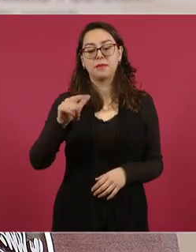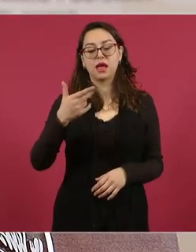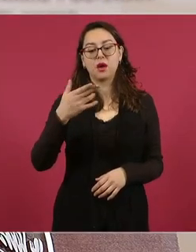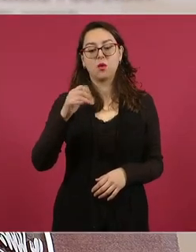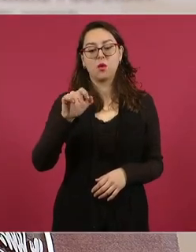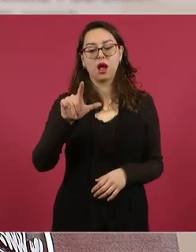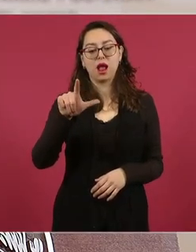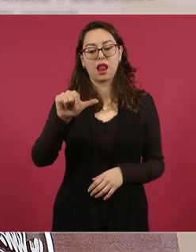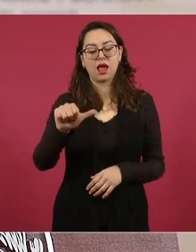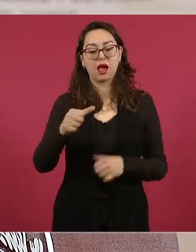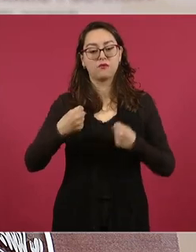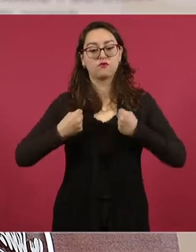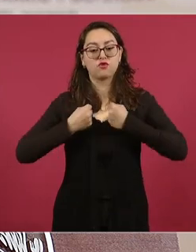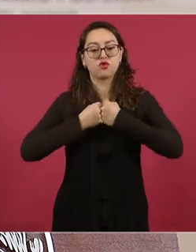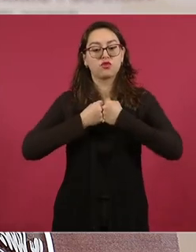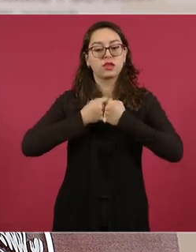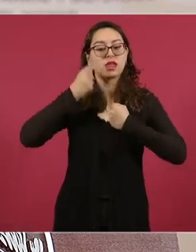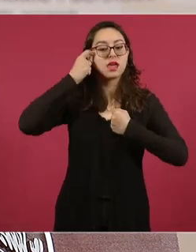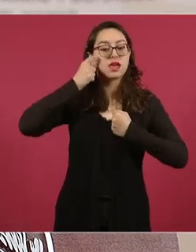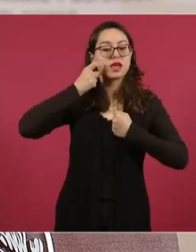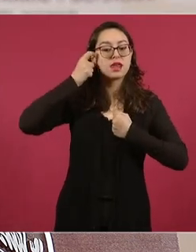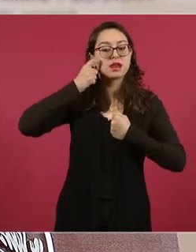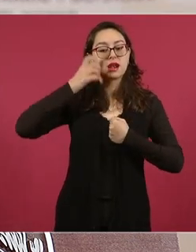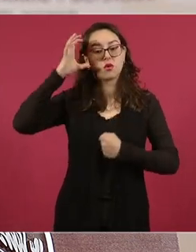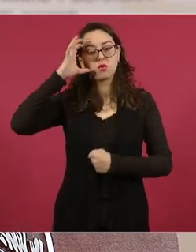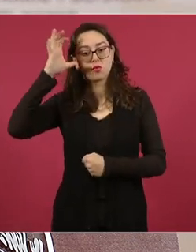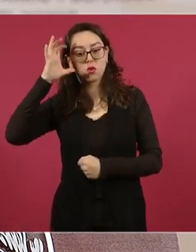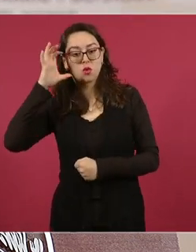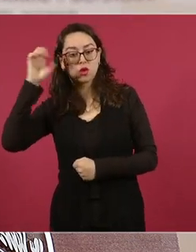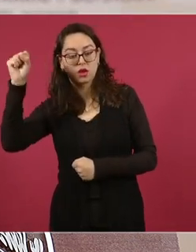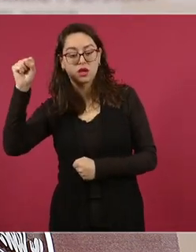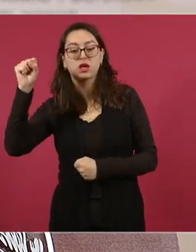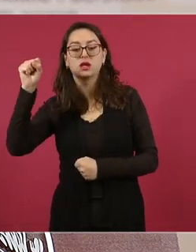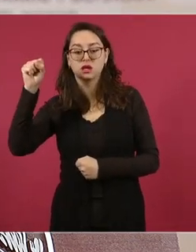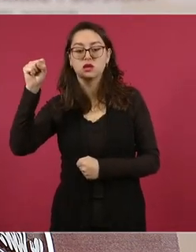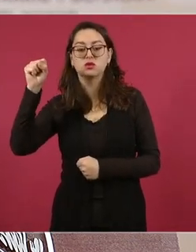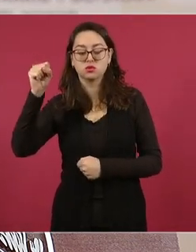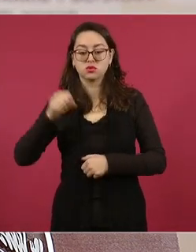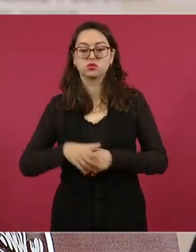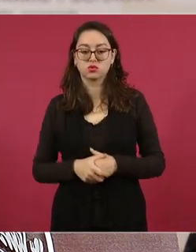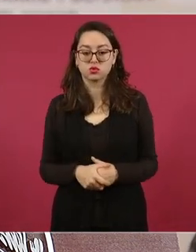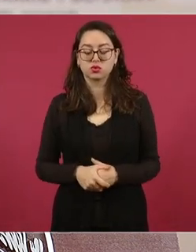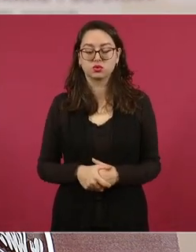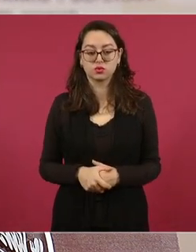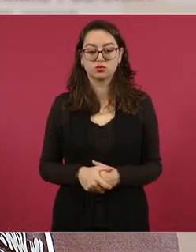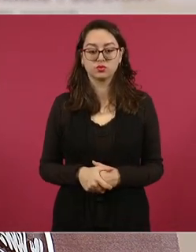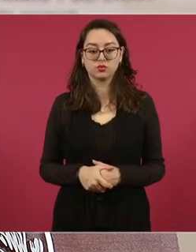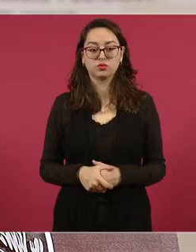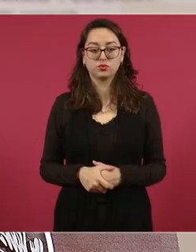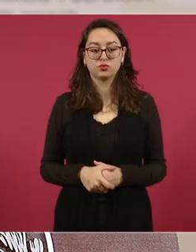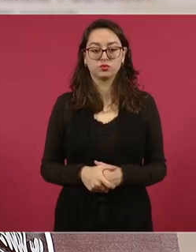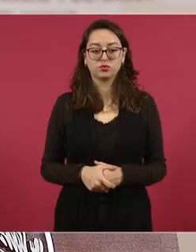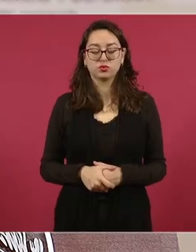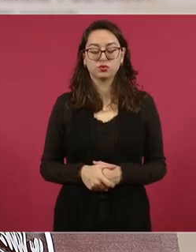de Guerrero y Morelos. Sí, está confirmada este